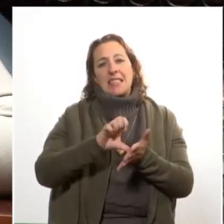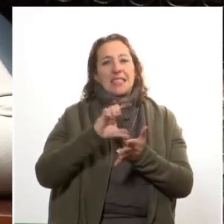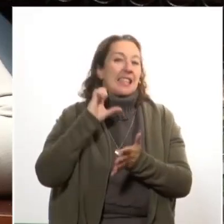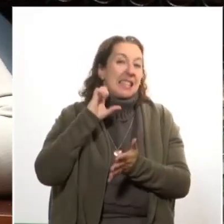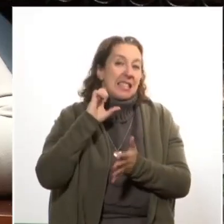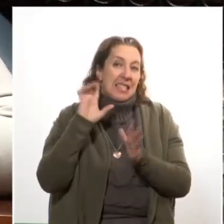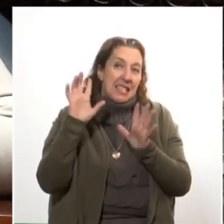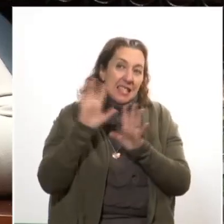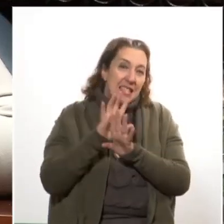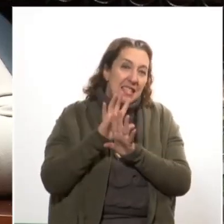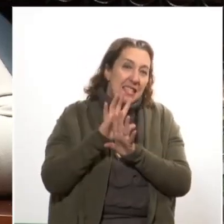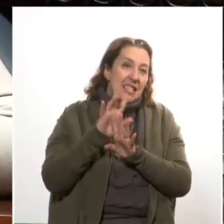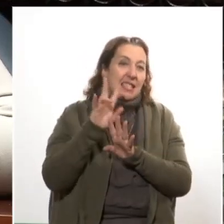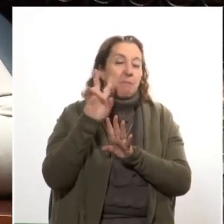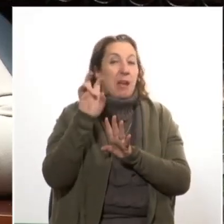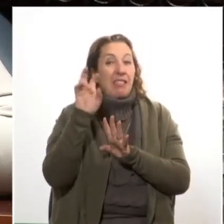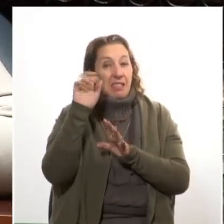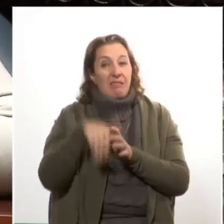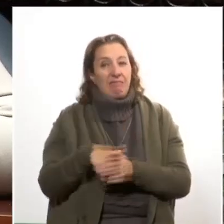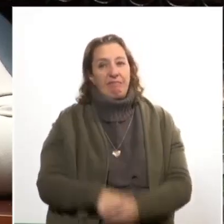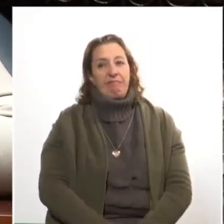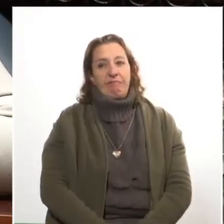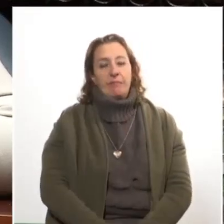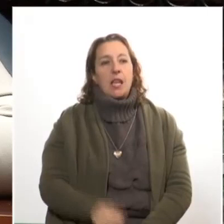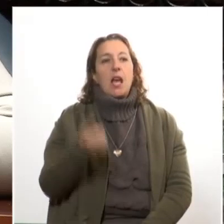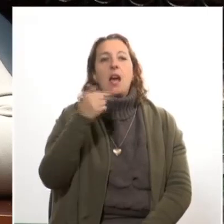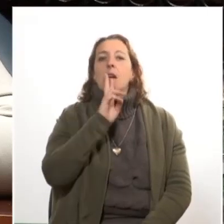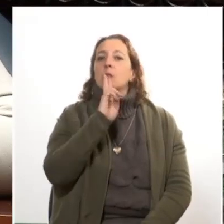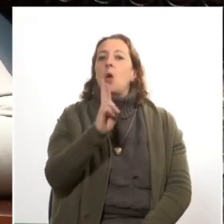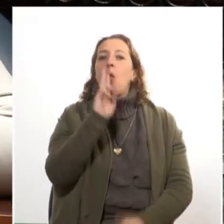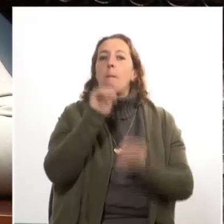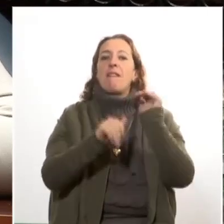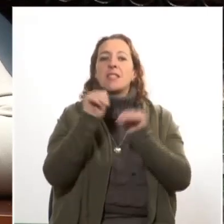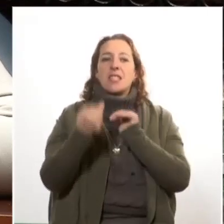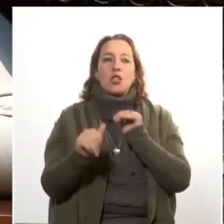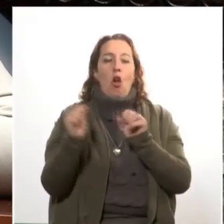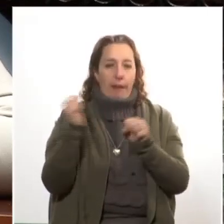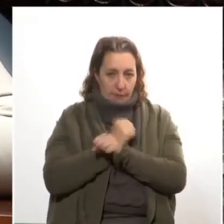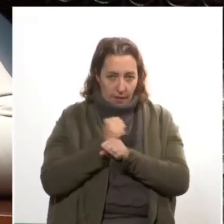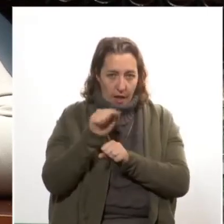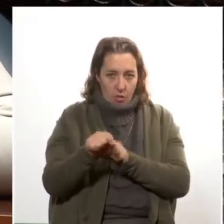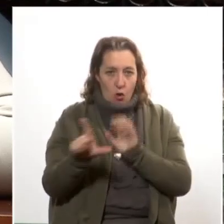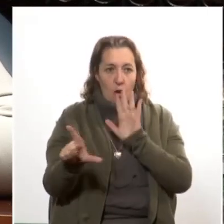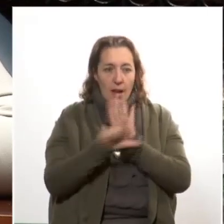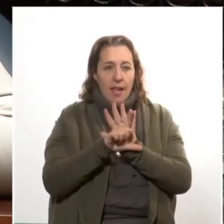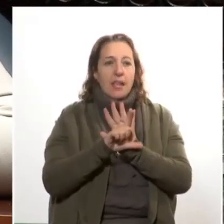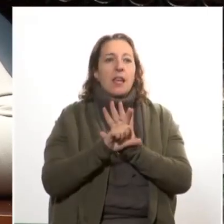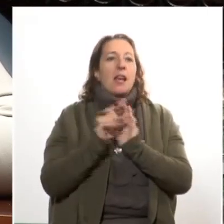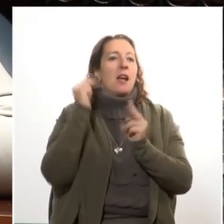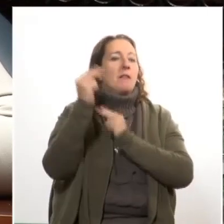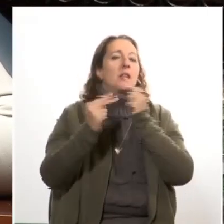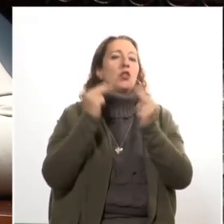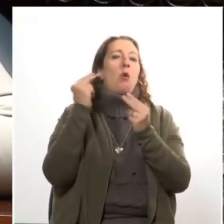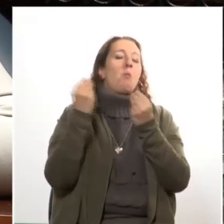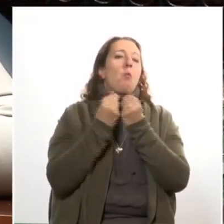tiene uno verde en la barriga. El resultado del plebiscito, ratificando la ley, habilitó muchos años